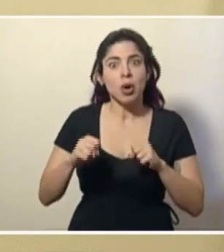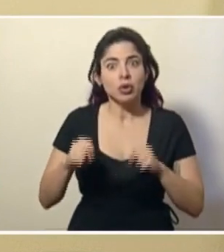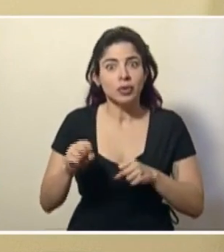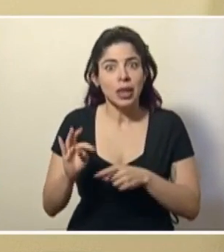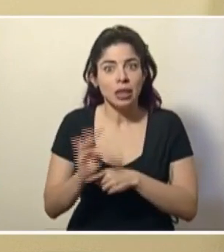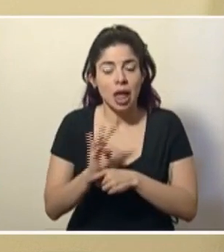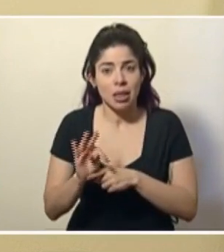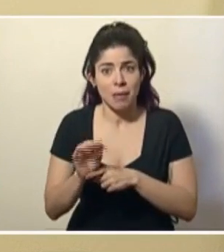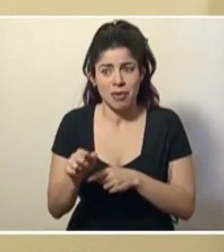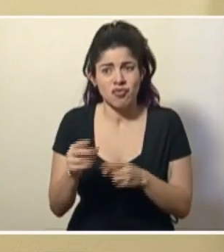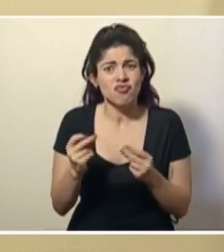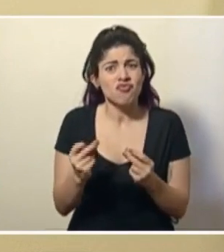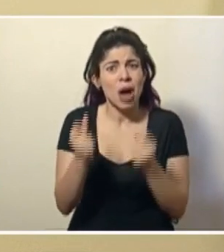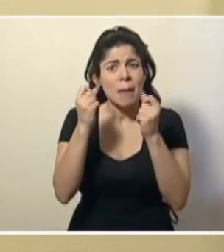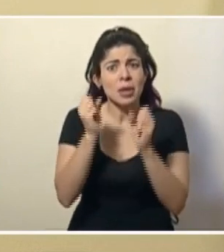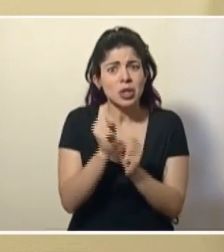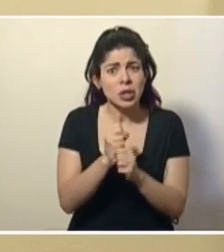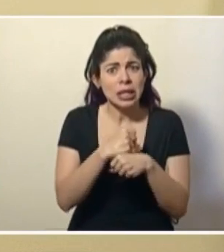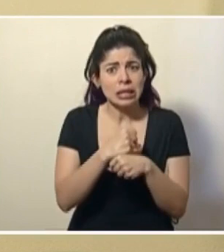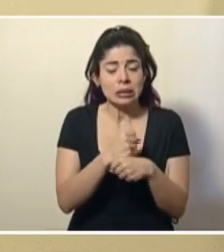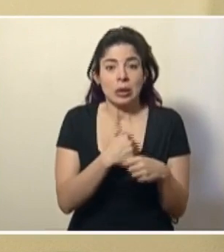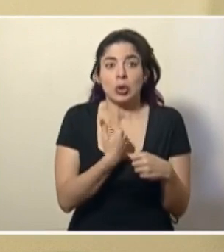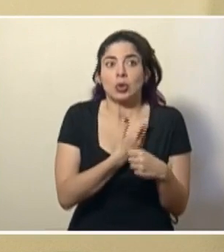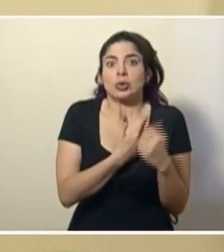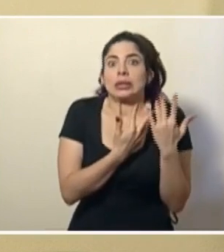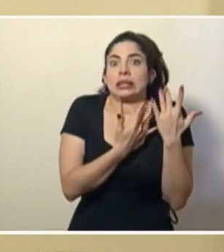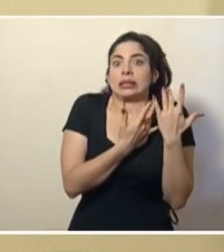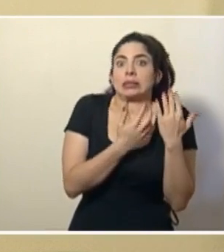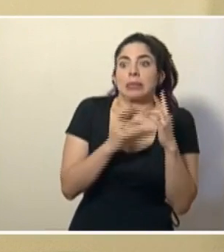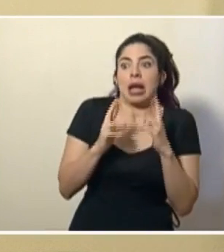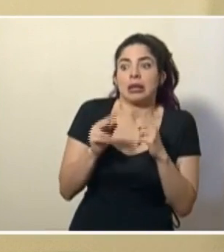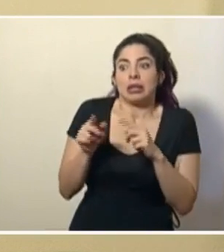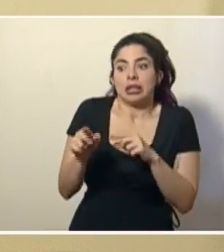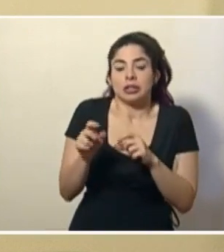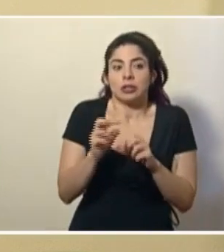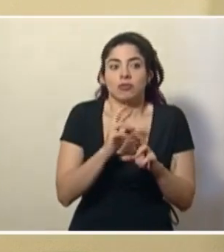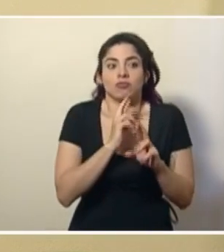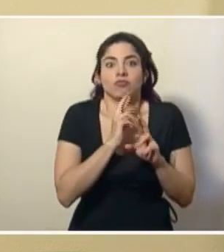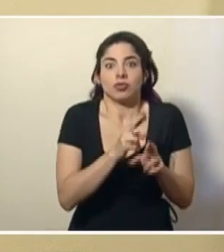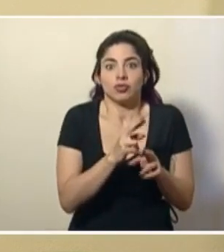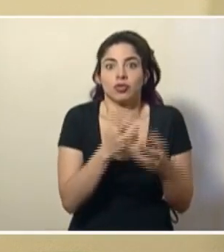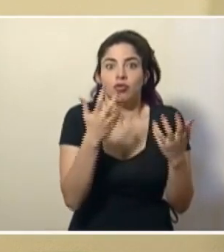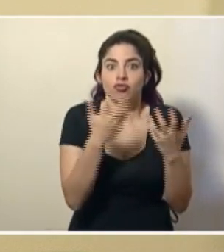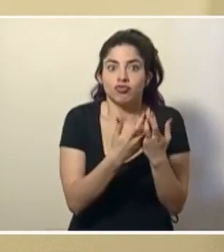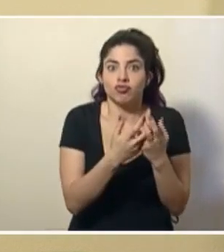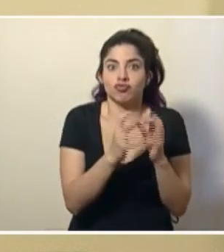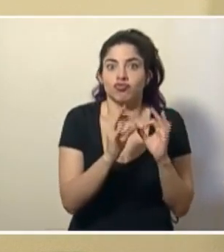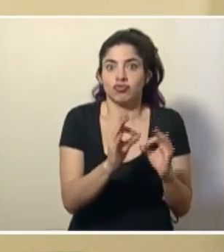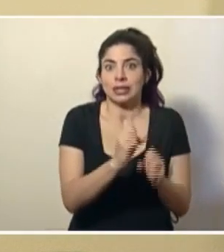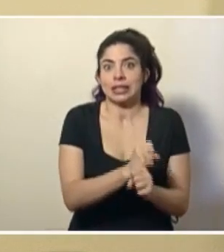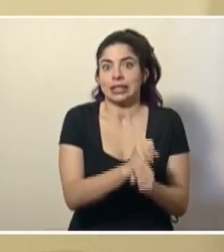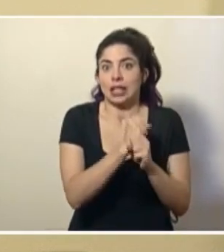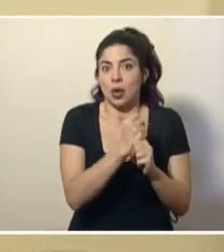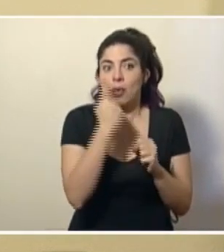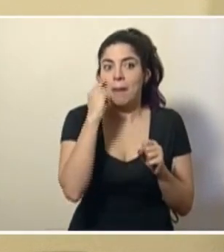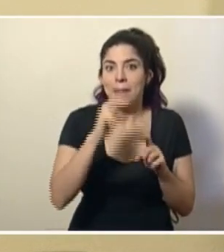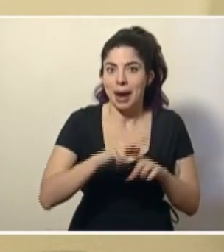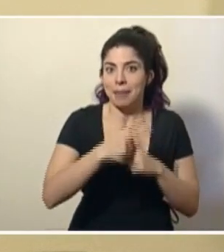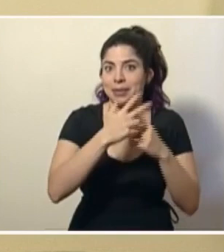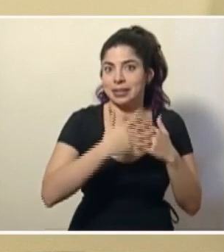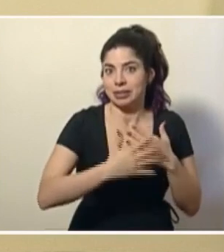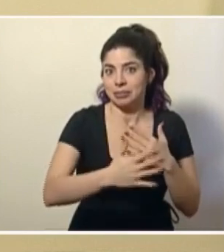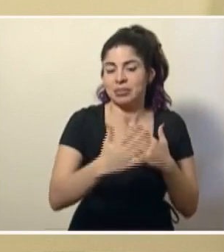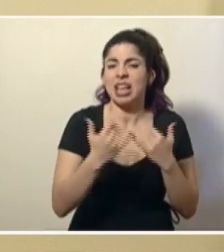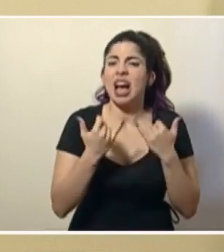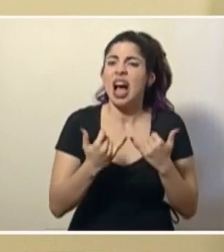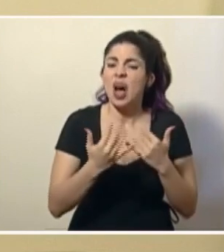rápido y que esperamos que resulte ser eficaz y segura en la siguiente fase que estamos iniciando. ¿Qué es lo